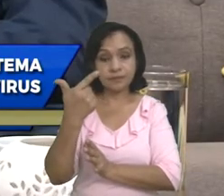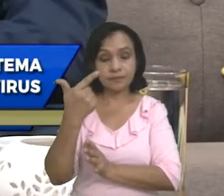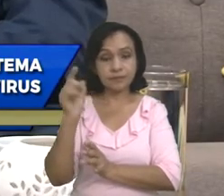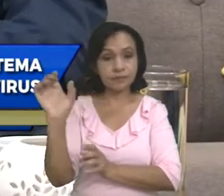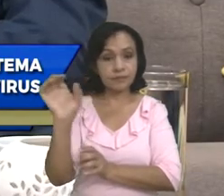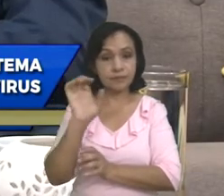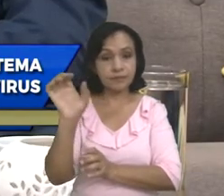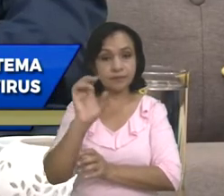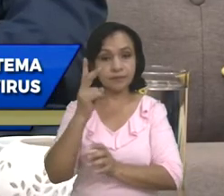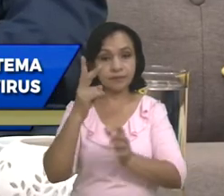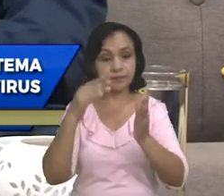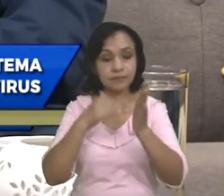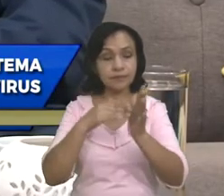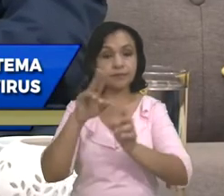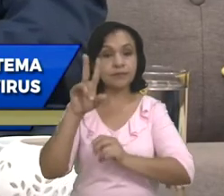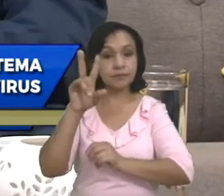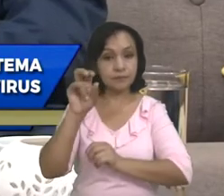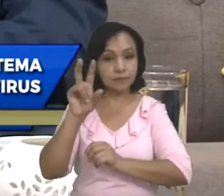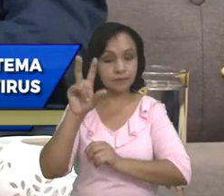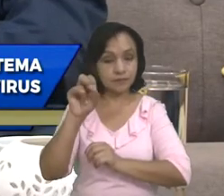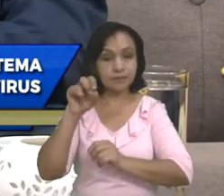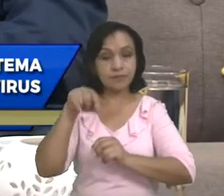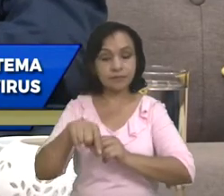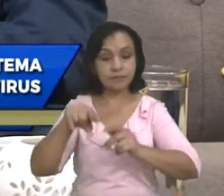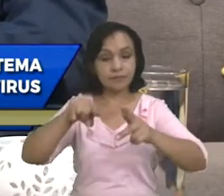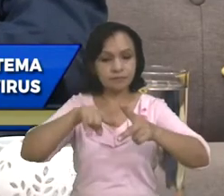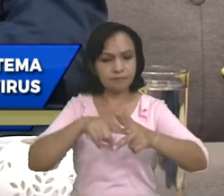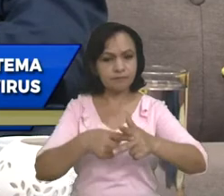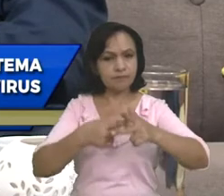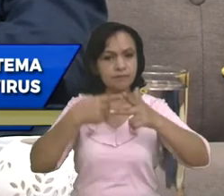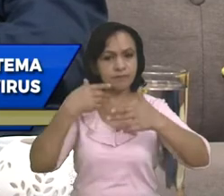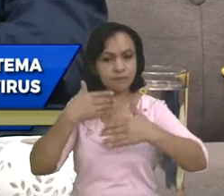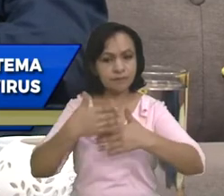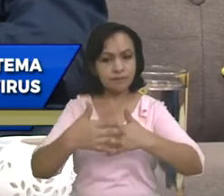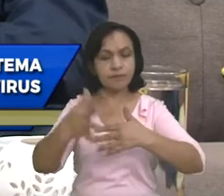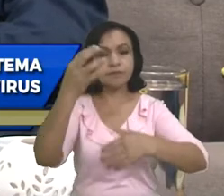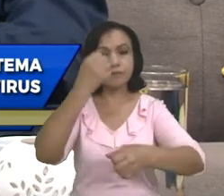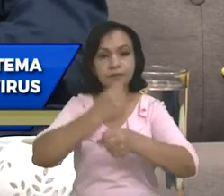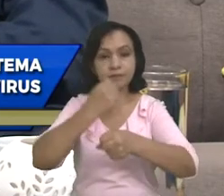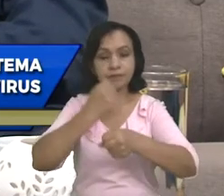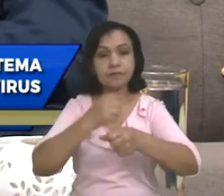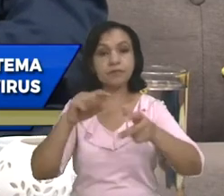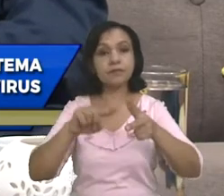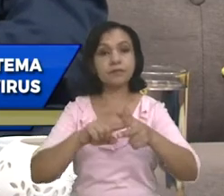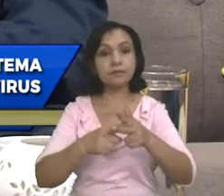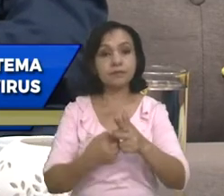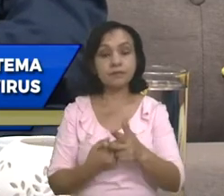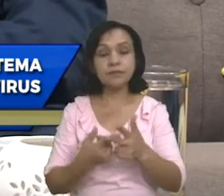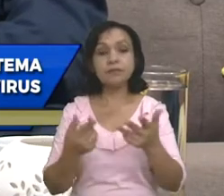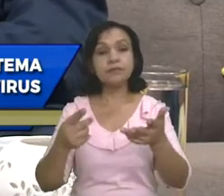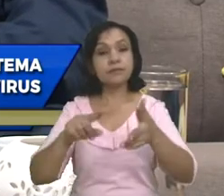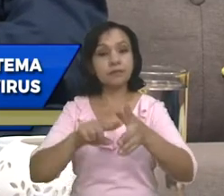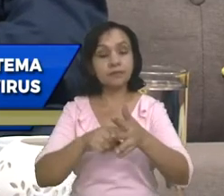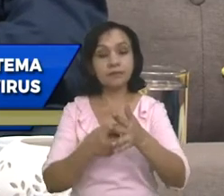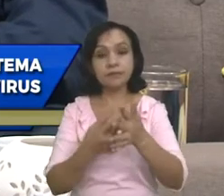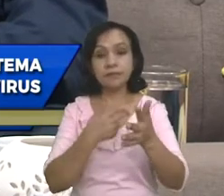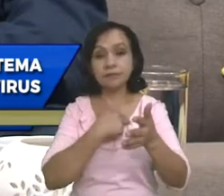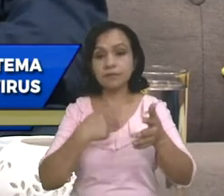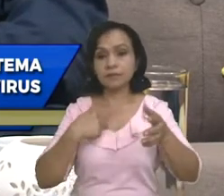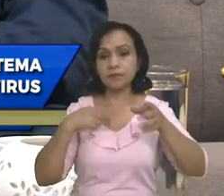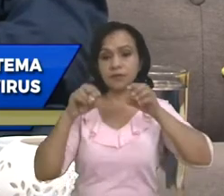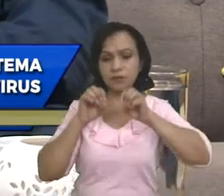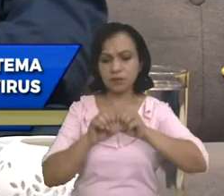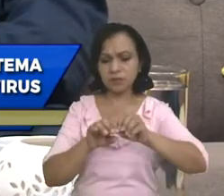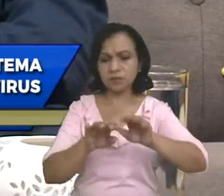año 2020 a partir de entonces comenzó a trabajar cuando se vio que vendía diseminándose de la